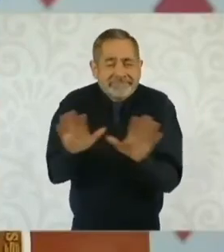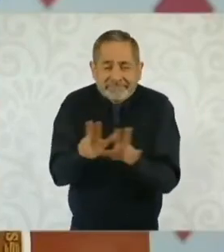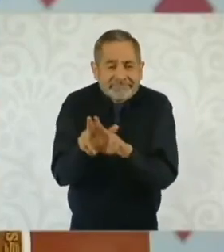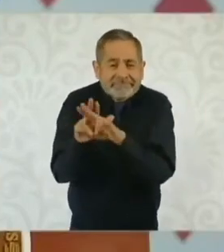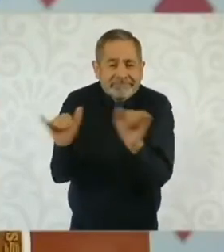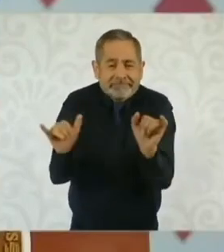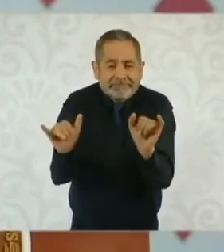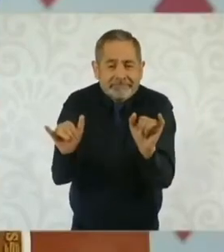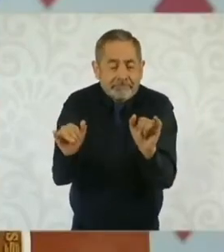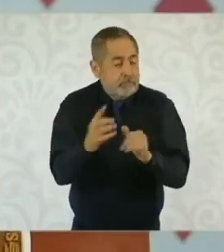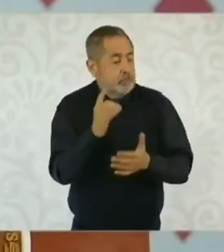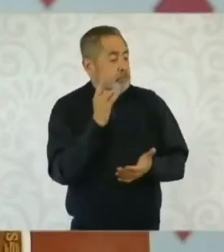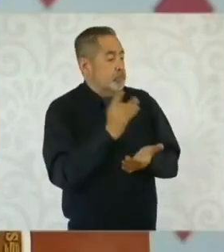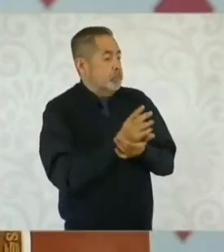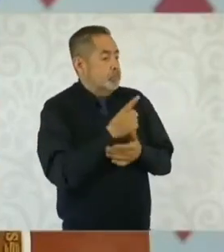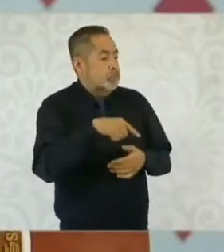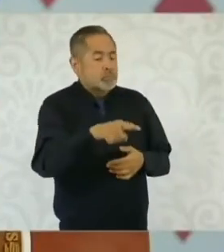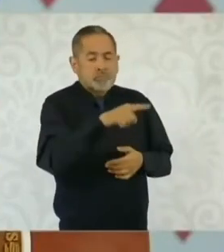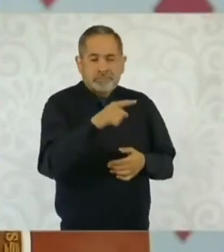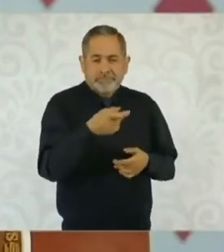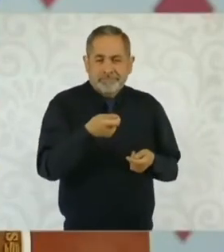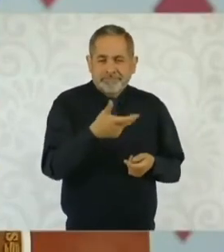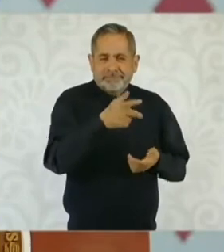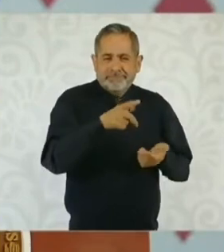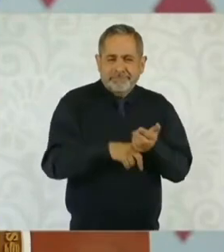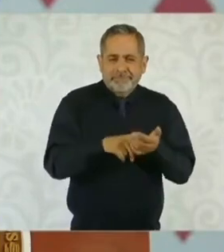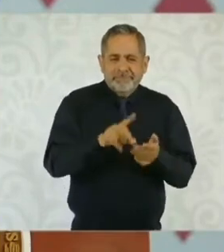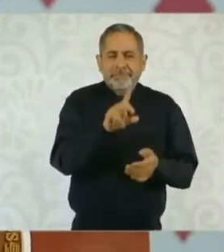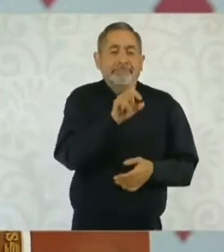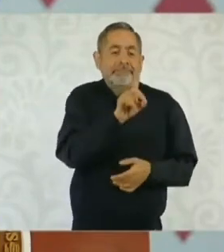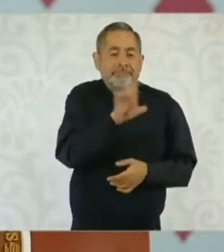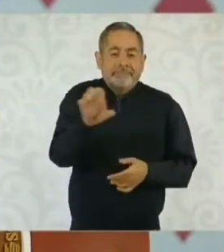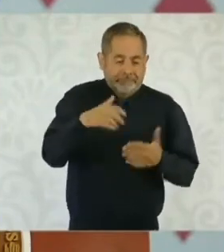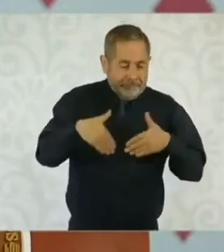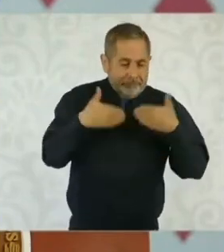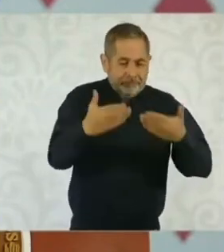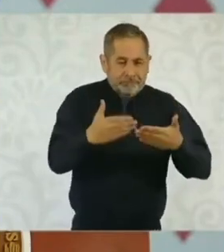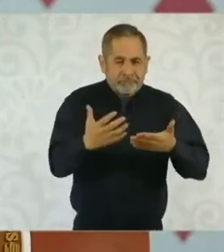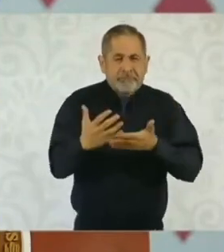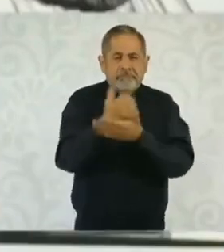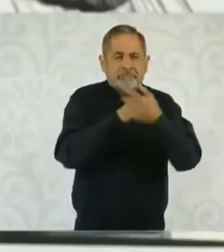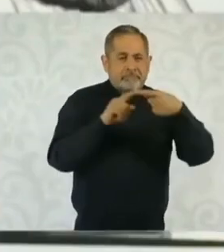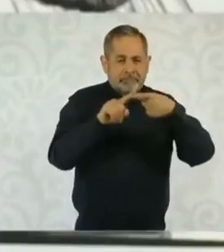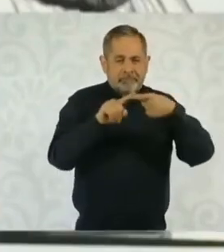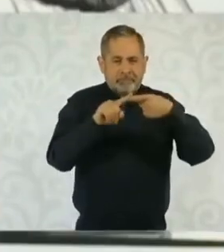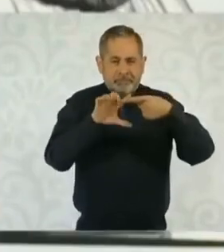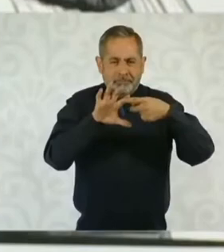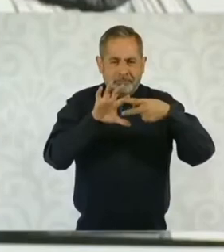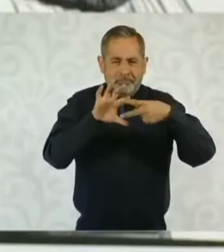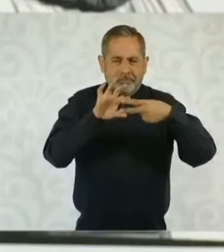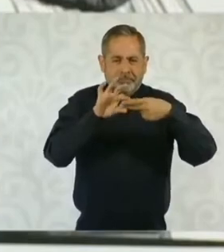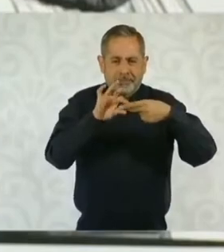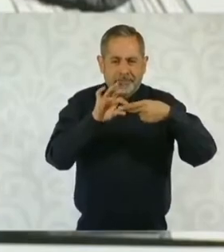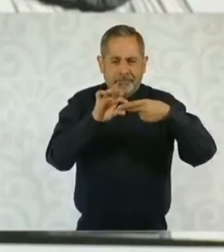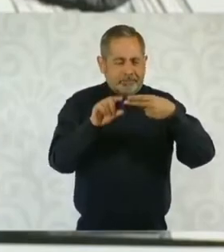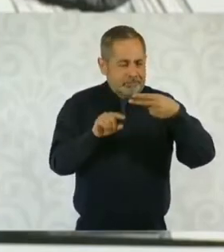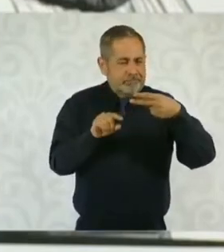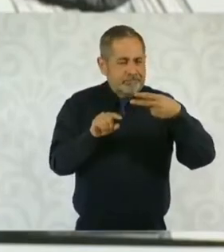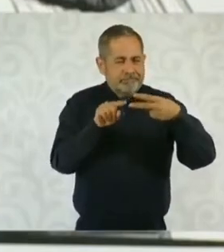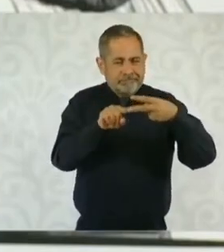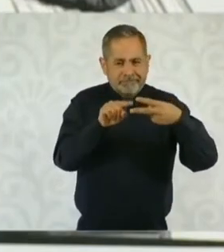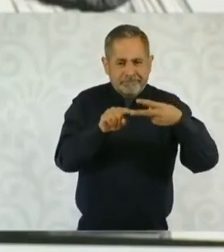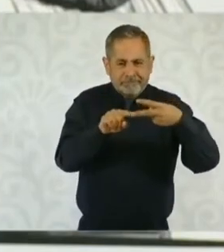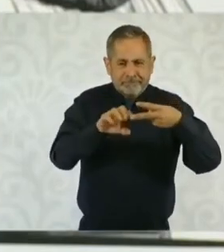sencillamente en los trabajadores de confianza de los 3 poderes, que tenemos un ingreso adicional por compensación. Eso es lo primero.